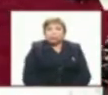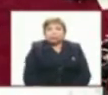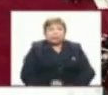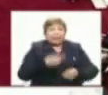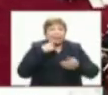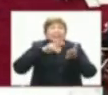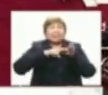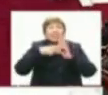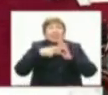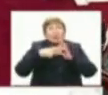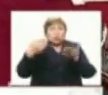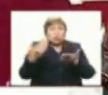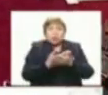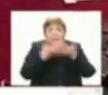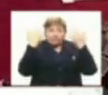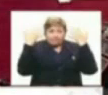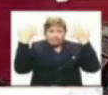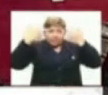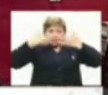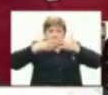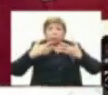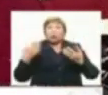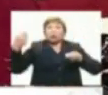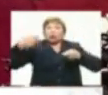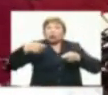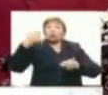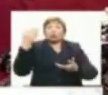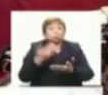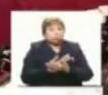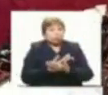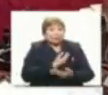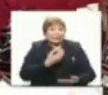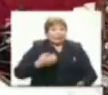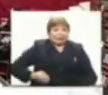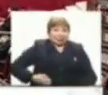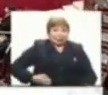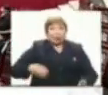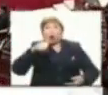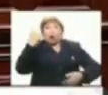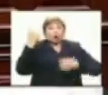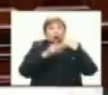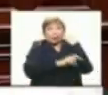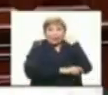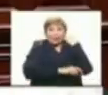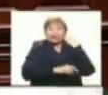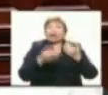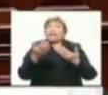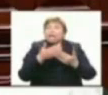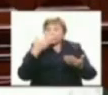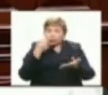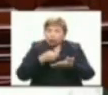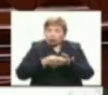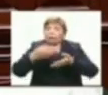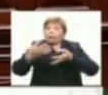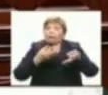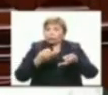Esto significa un nuevo pacto con los inversores privados, donde el Estado intervenga para reducir costos, facilitar